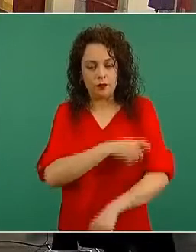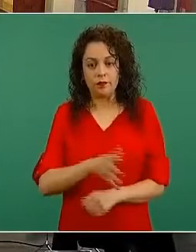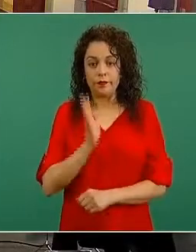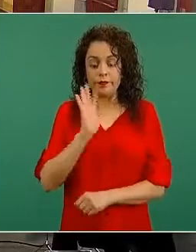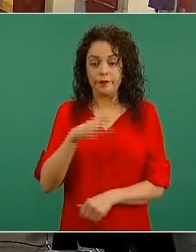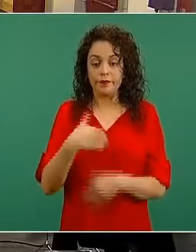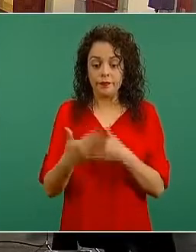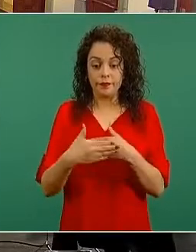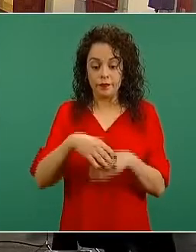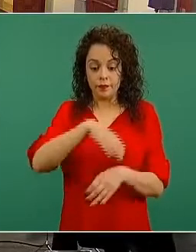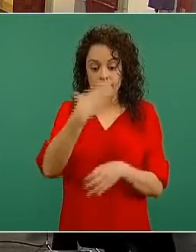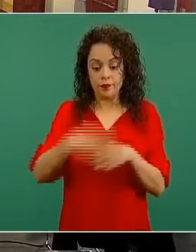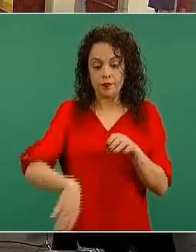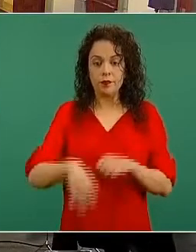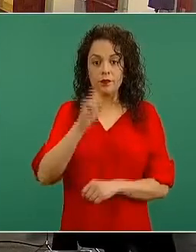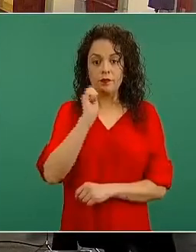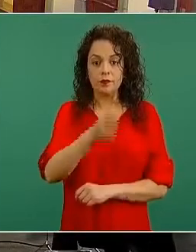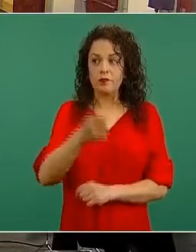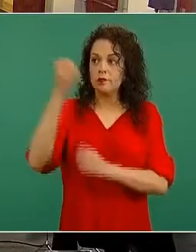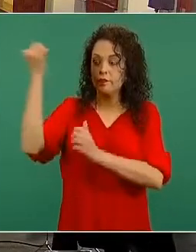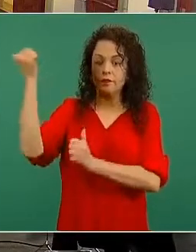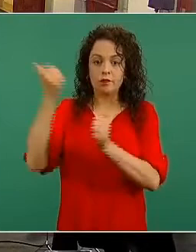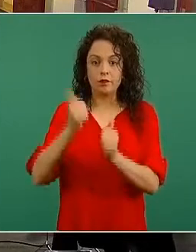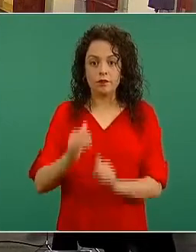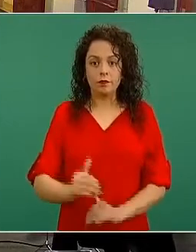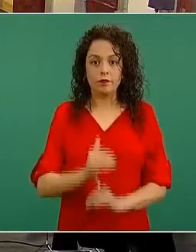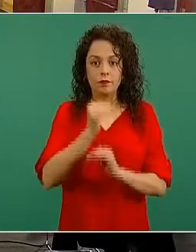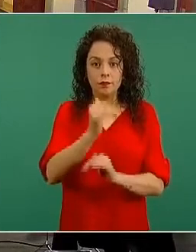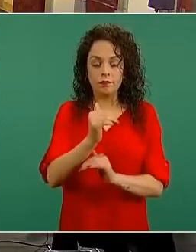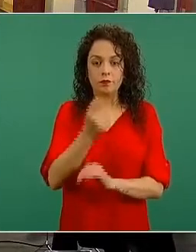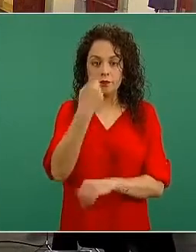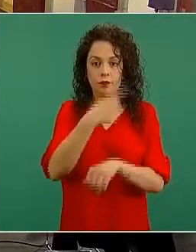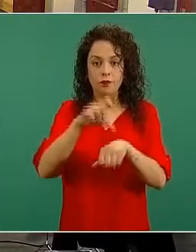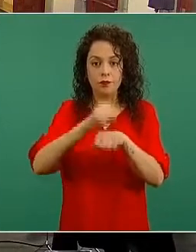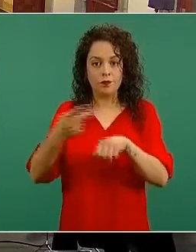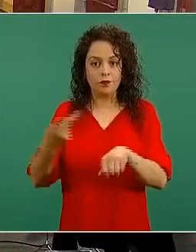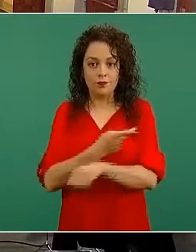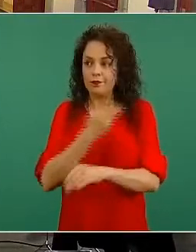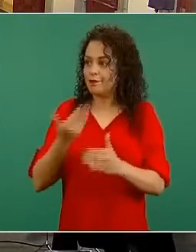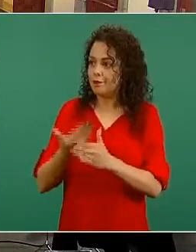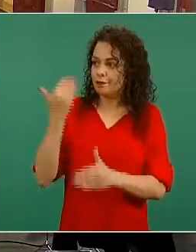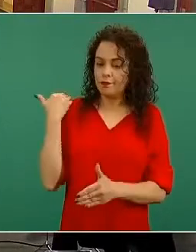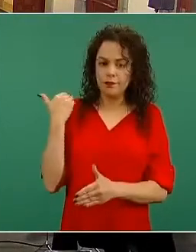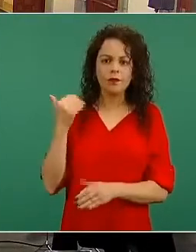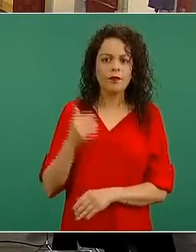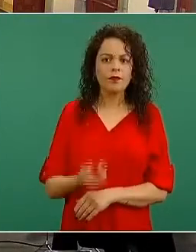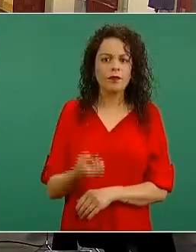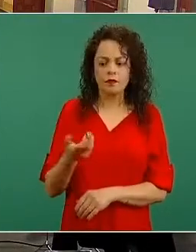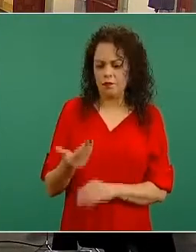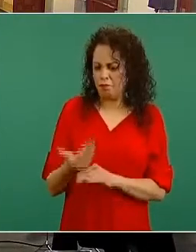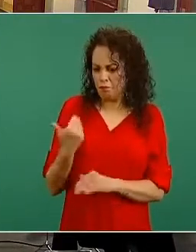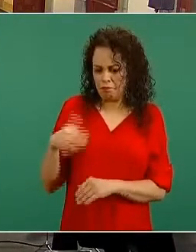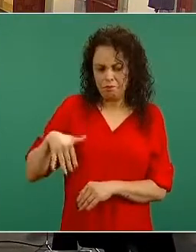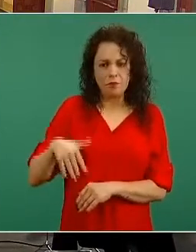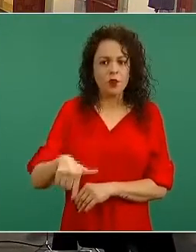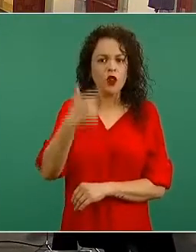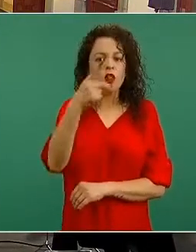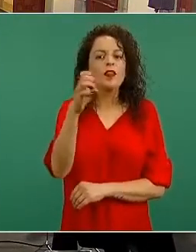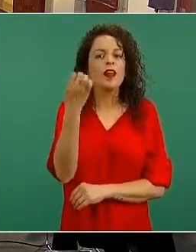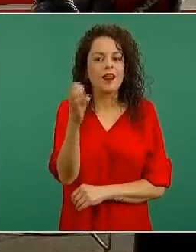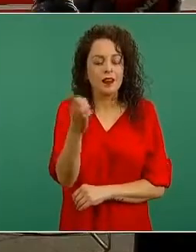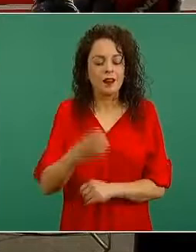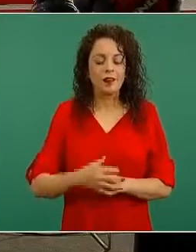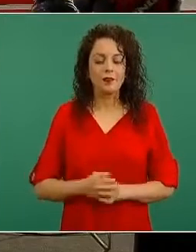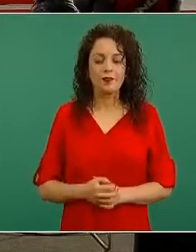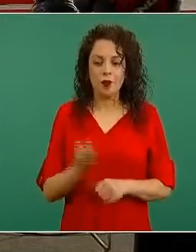terminarnos el paquete de vacunas que llegó la semana pasada, esta semana de hecho, el 12 de enero. Ahorita